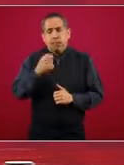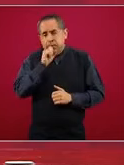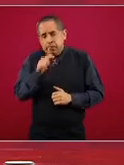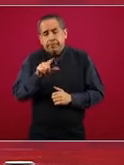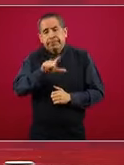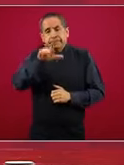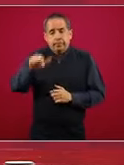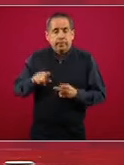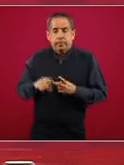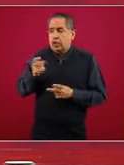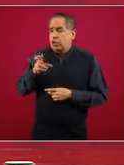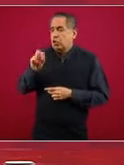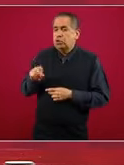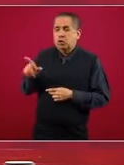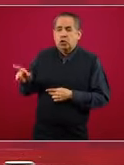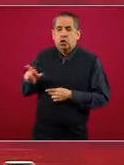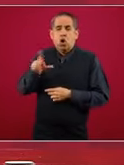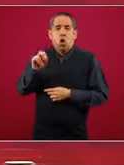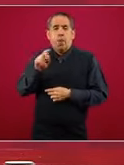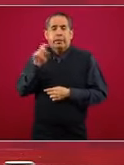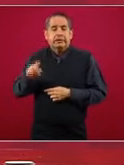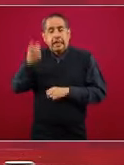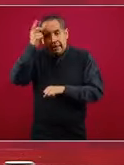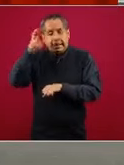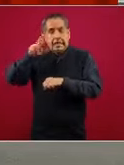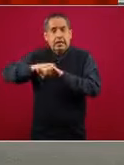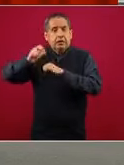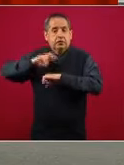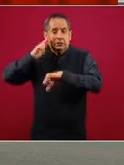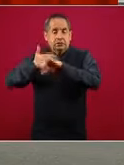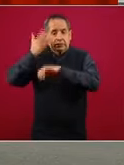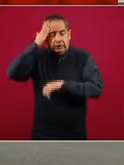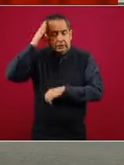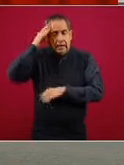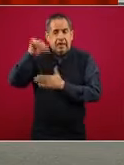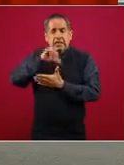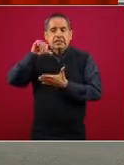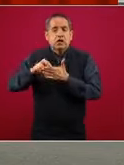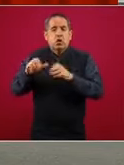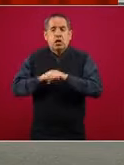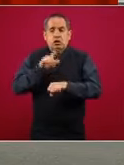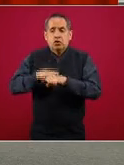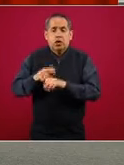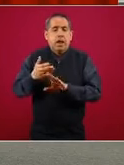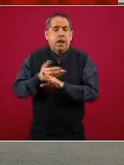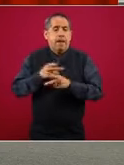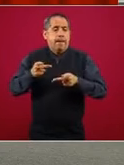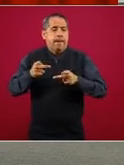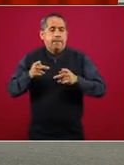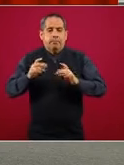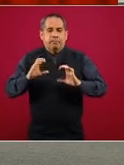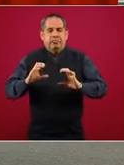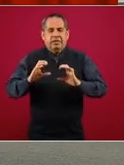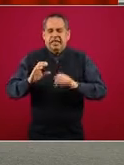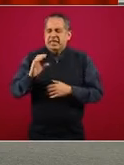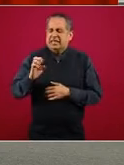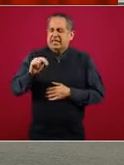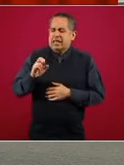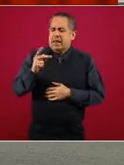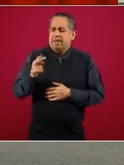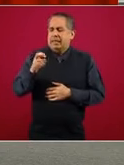Y posteriormente el doctor Rui López Ridaura, director general del Centro Nacional de Programas Preventivos y Control de Enfermedades,